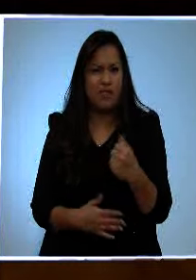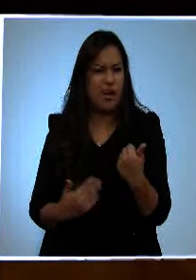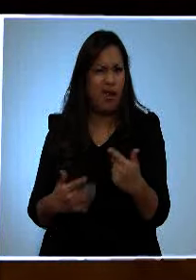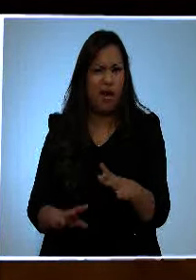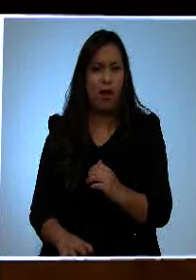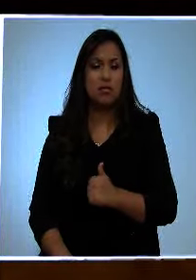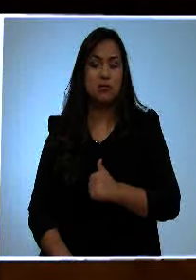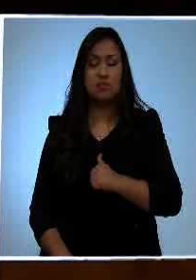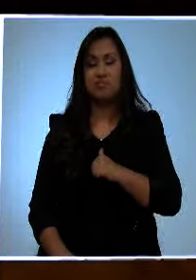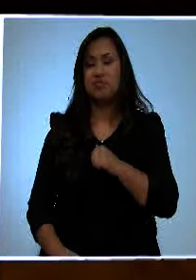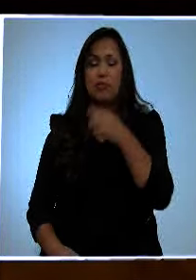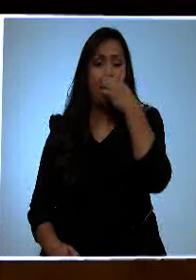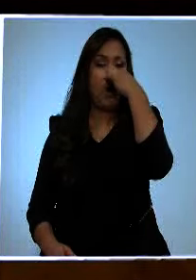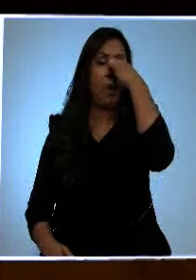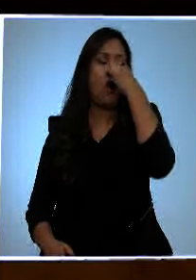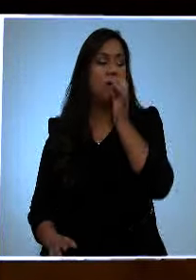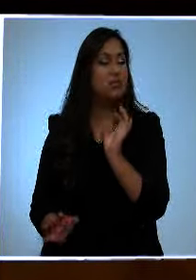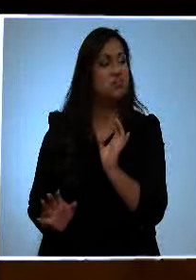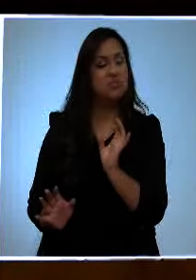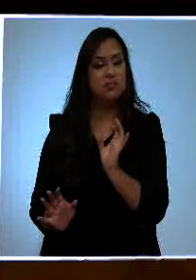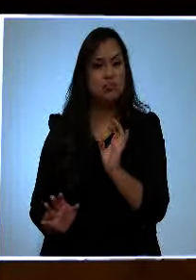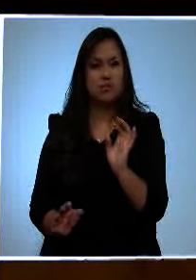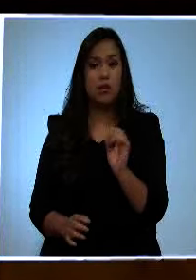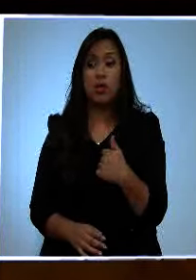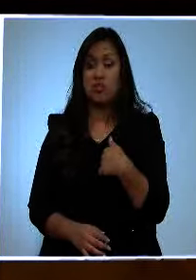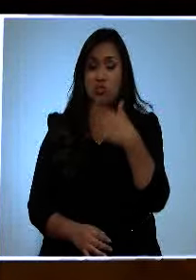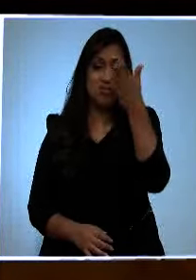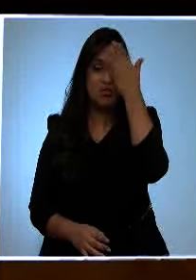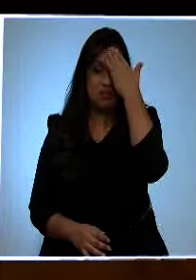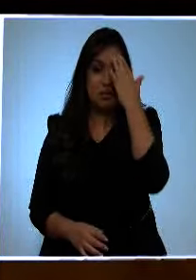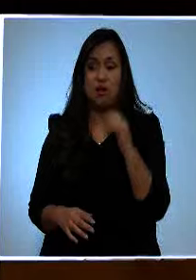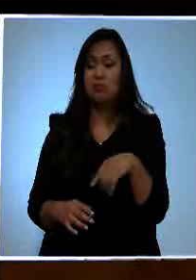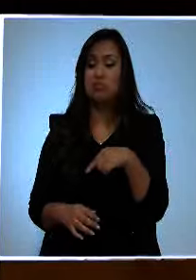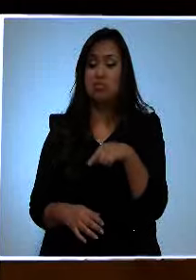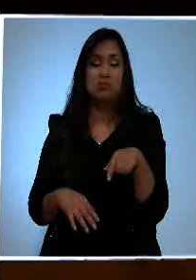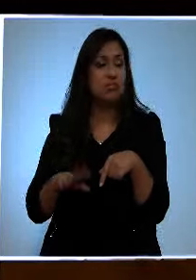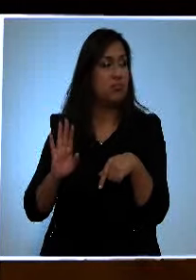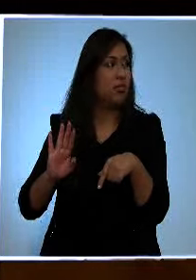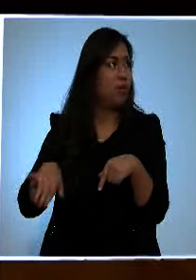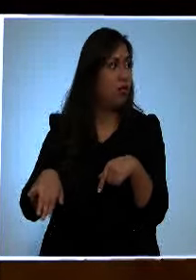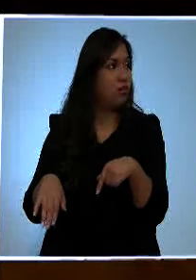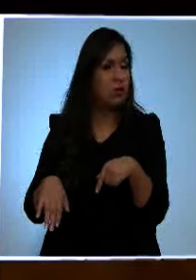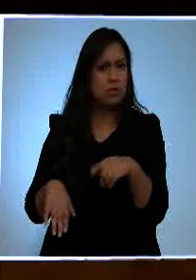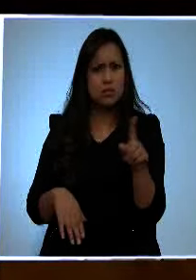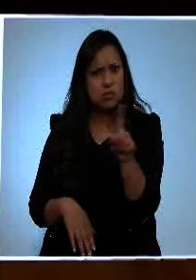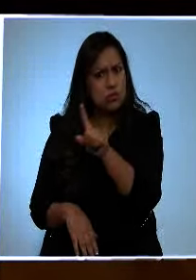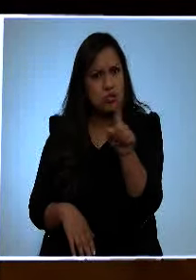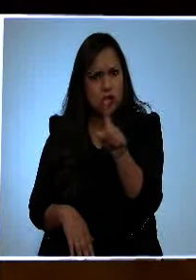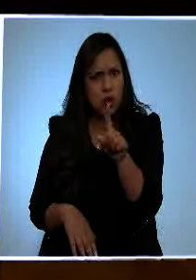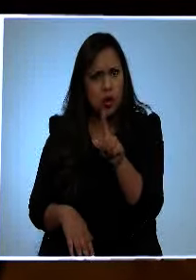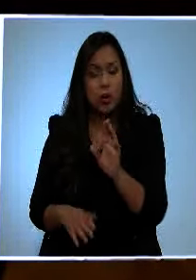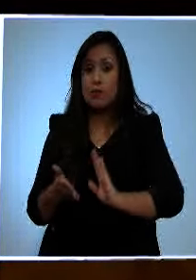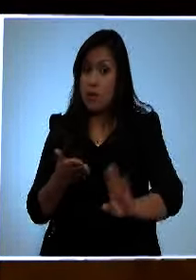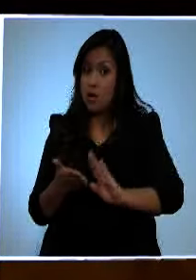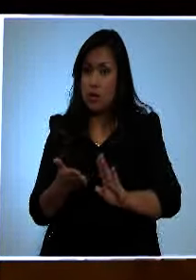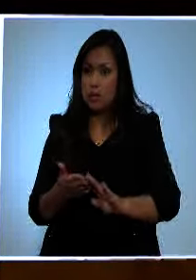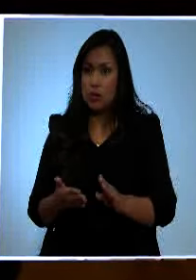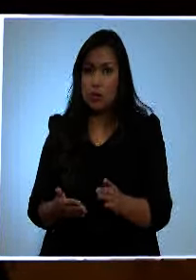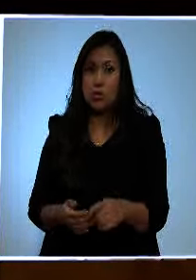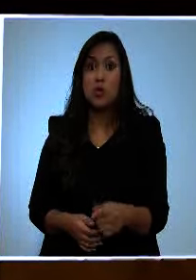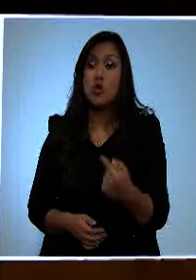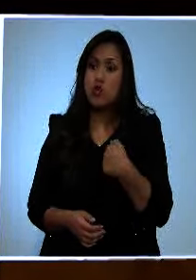y la arrogancia a un lado y decir no yo sé más que usted no ahora es el tiempo de decir qué sabe usted qué sé yo y